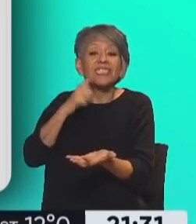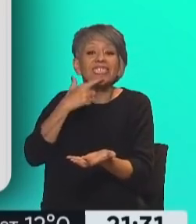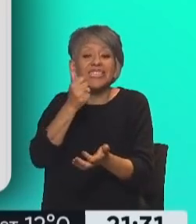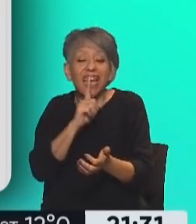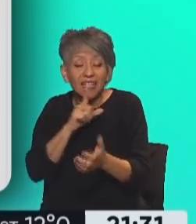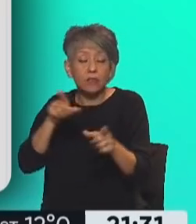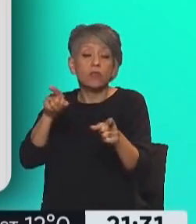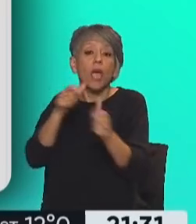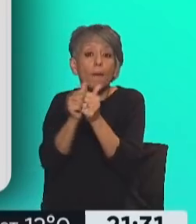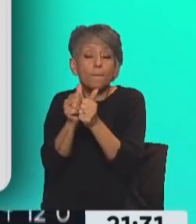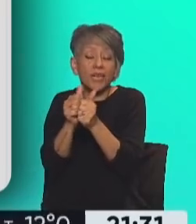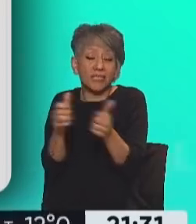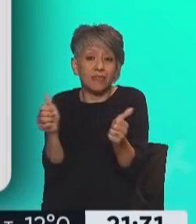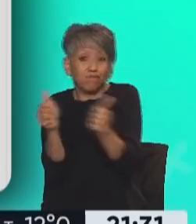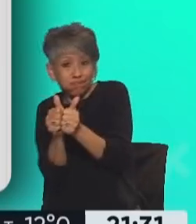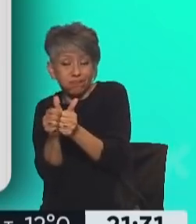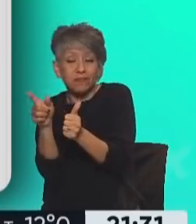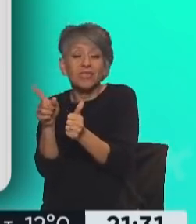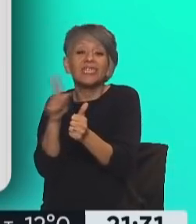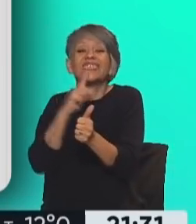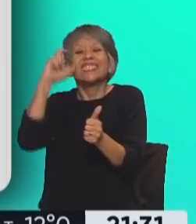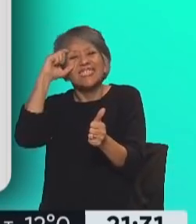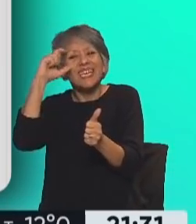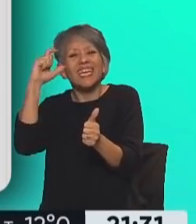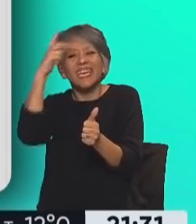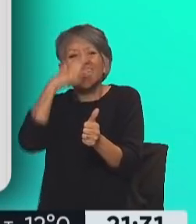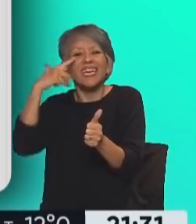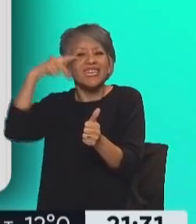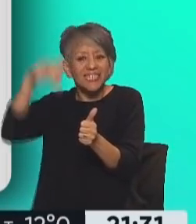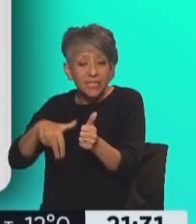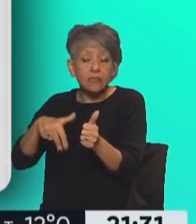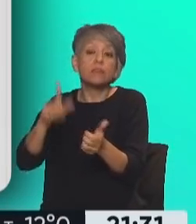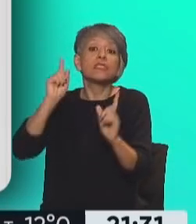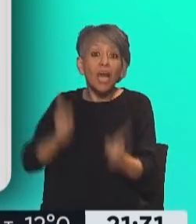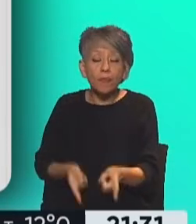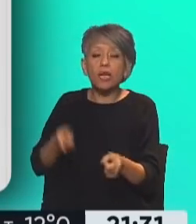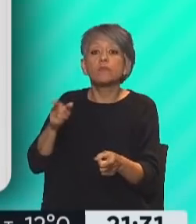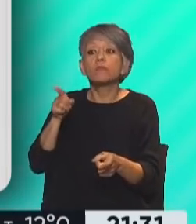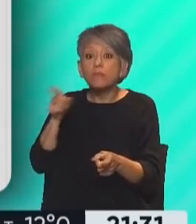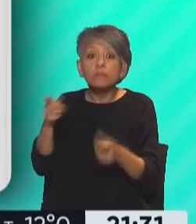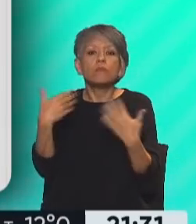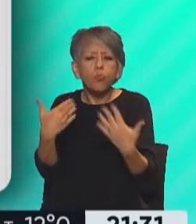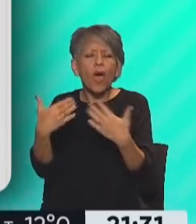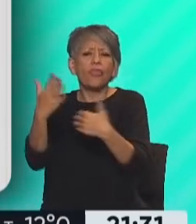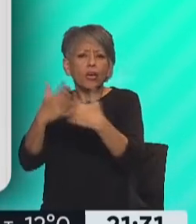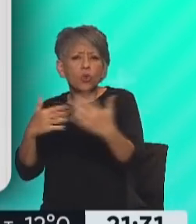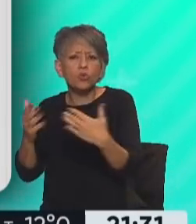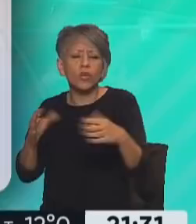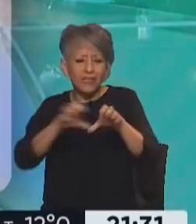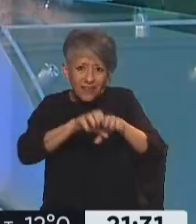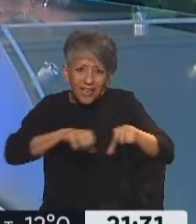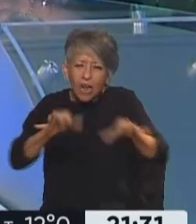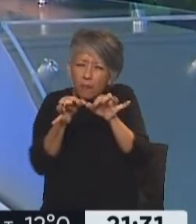Y como era la única empresa habilitada a fabricar los caños, los tubos, a la medida que